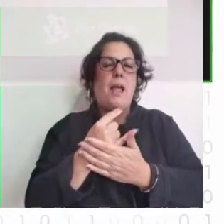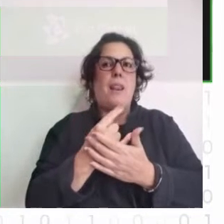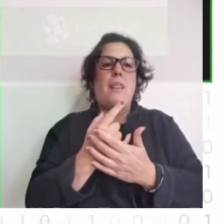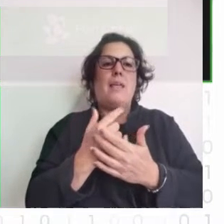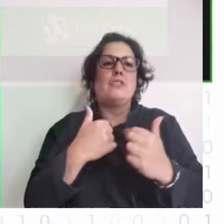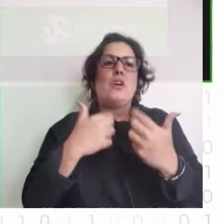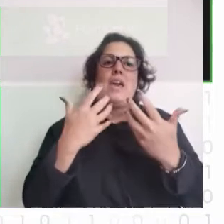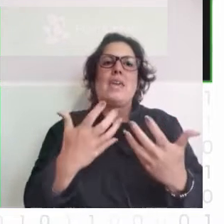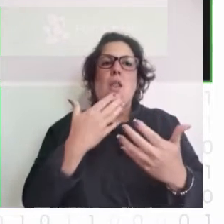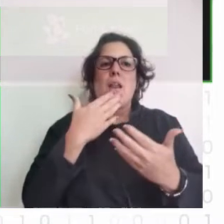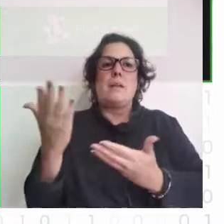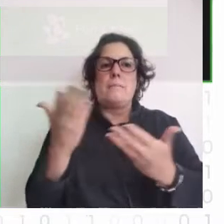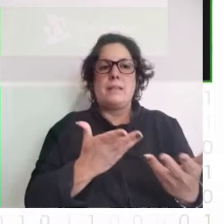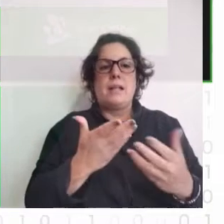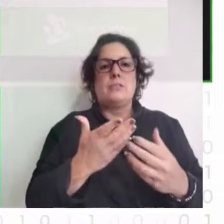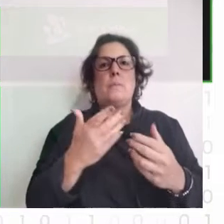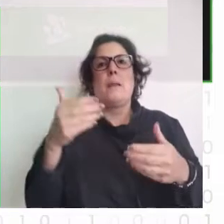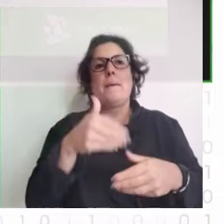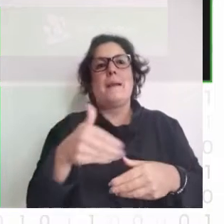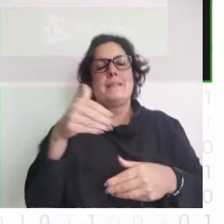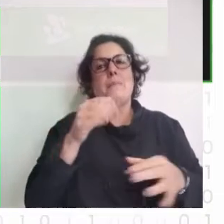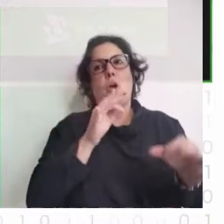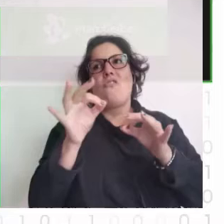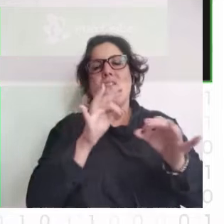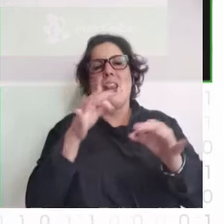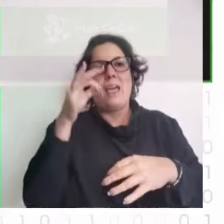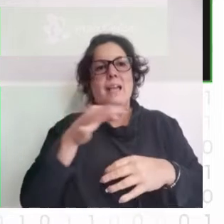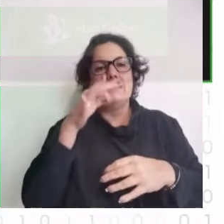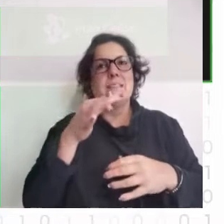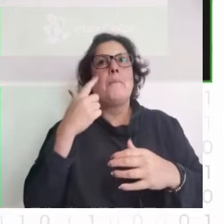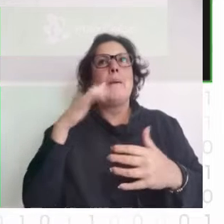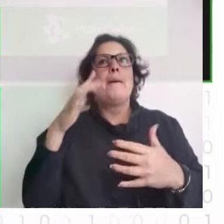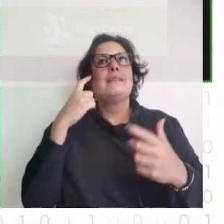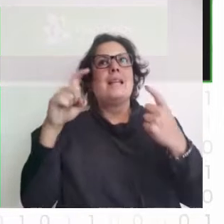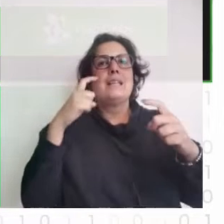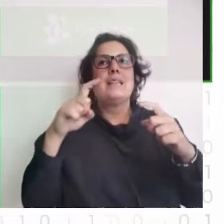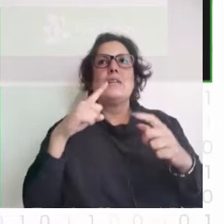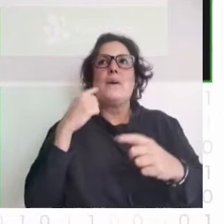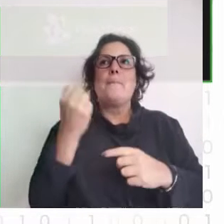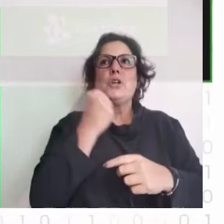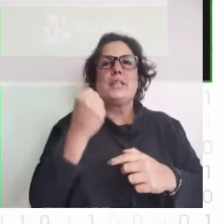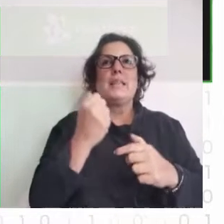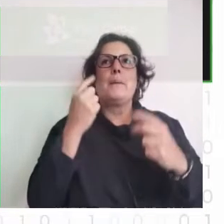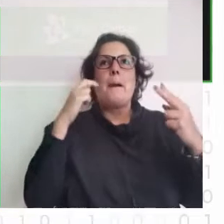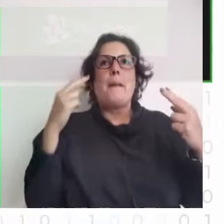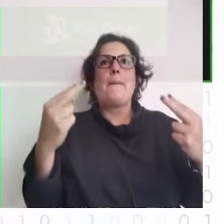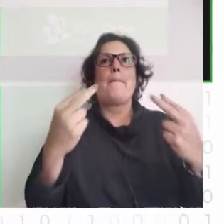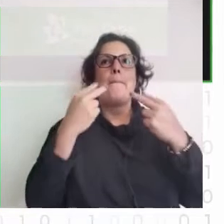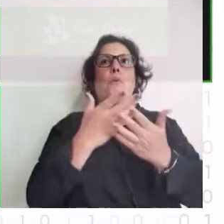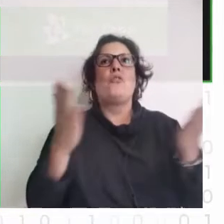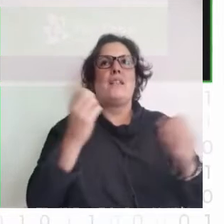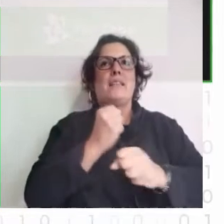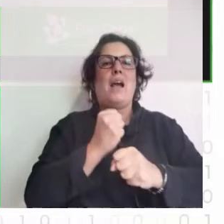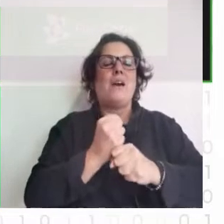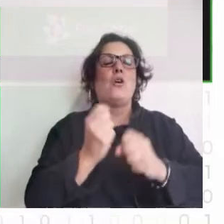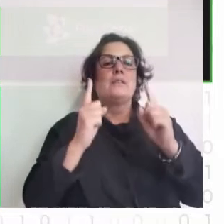por la invitación a participar en la conferencia, que me parece una iniciativa súper importante para visibilizar nuestro trabajo y para